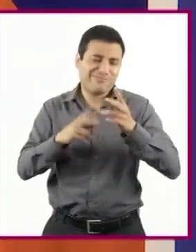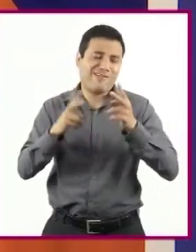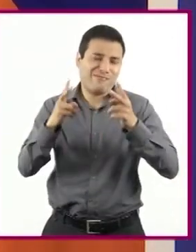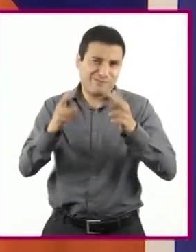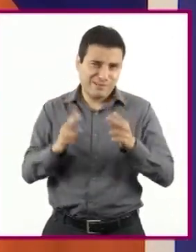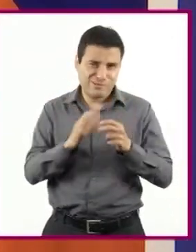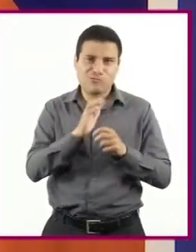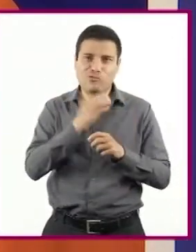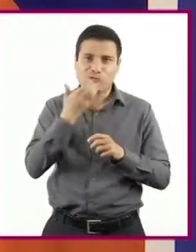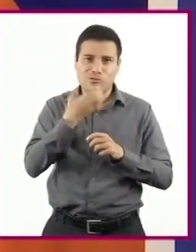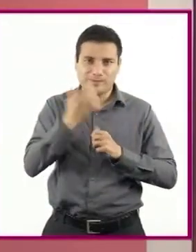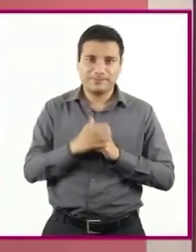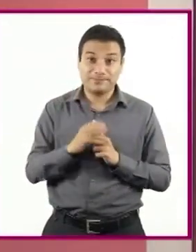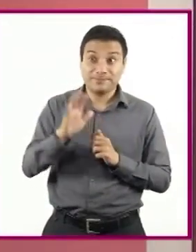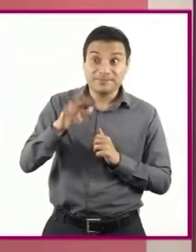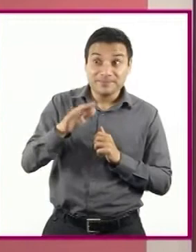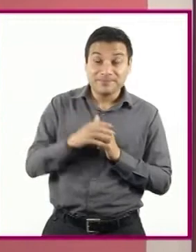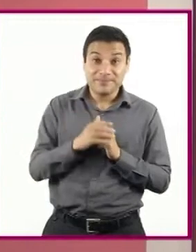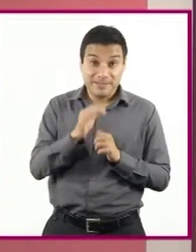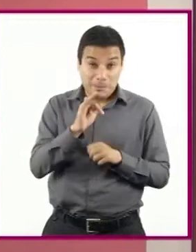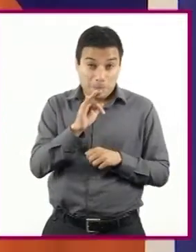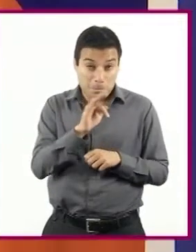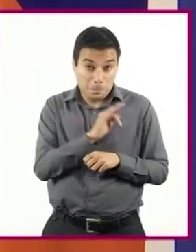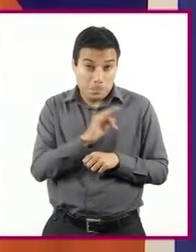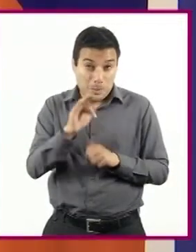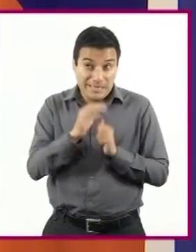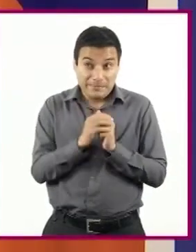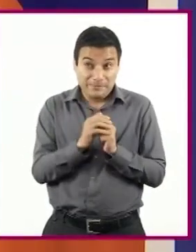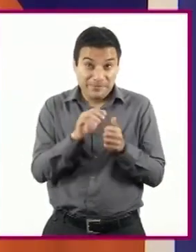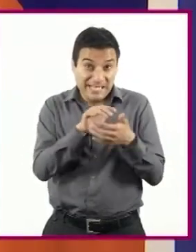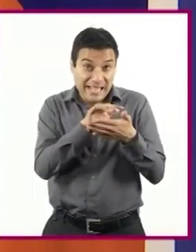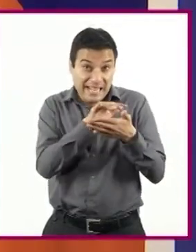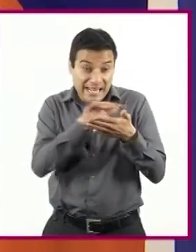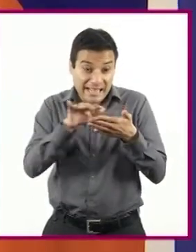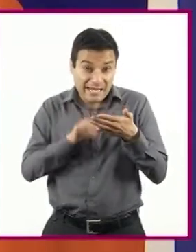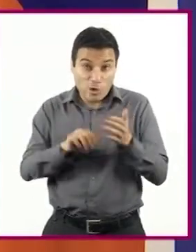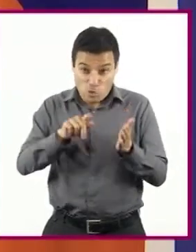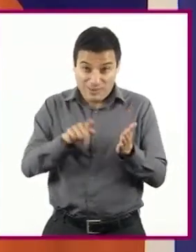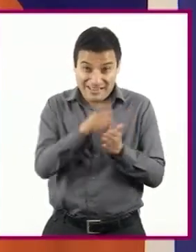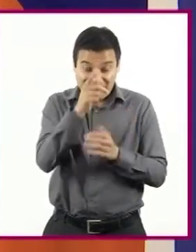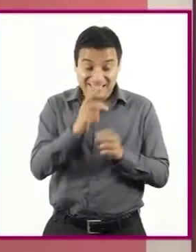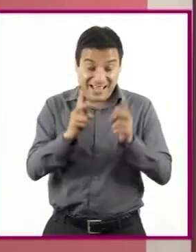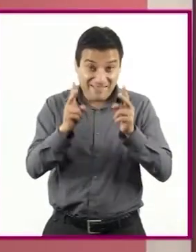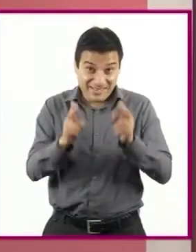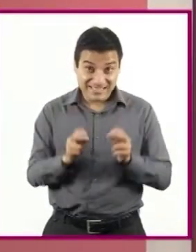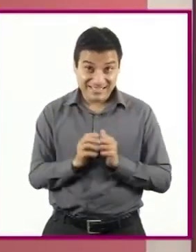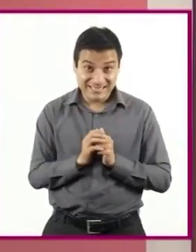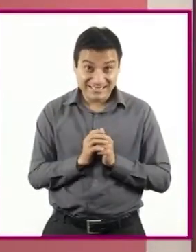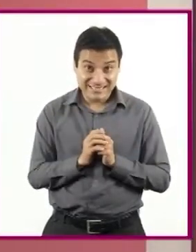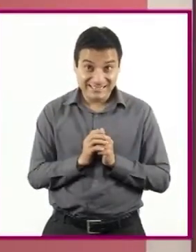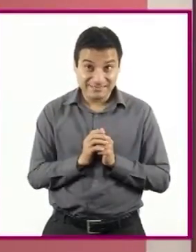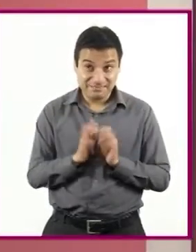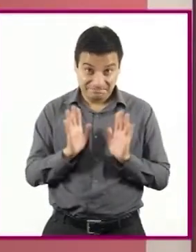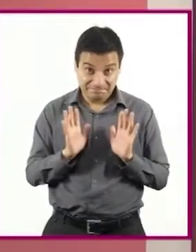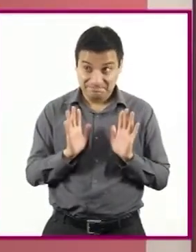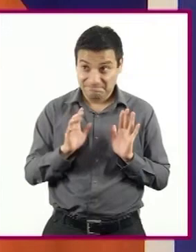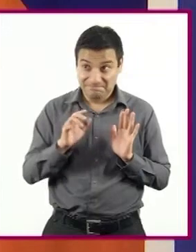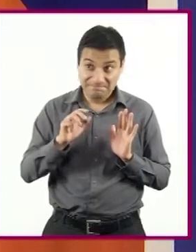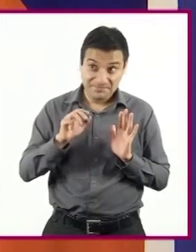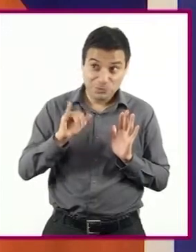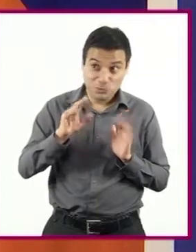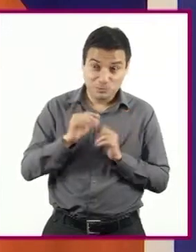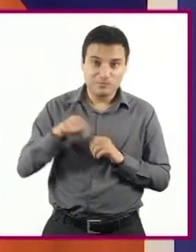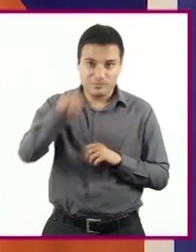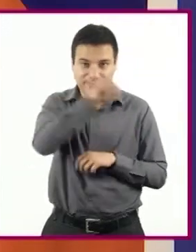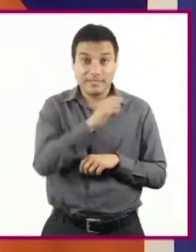alto. Maestra, ¿le parece que leamos una vez más las frases del reto para asegurarnos que las alumnas y alumnos